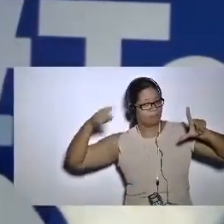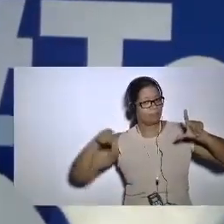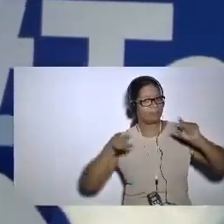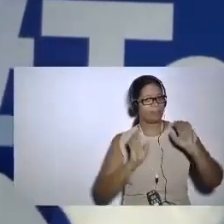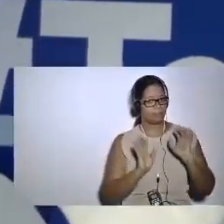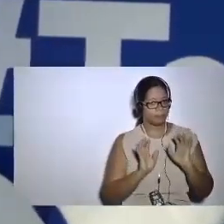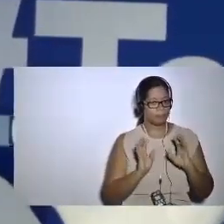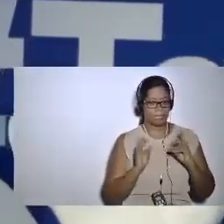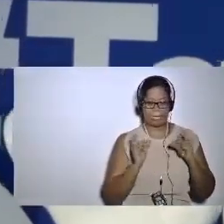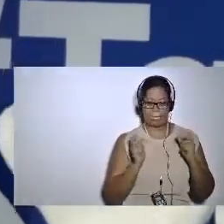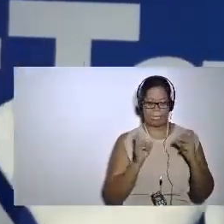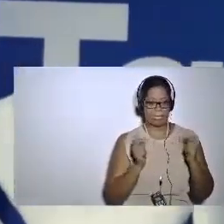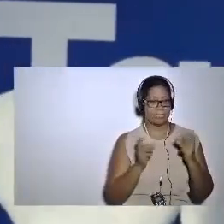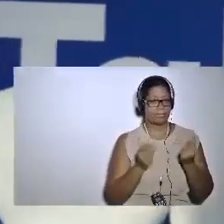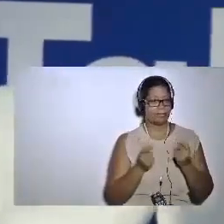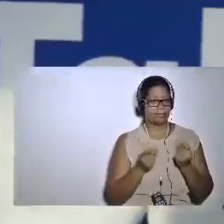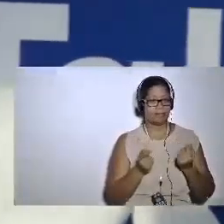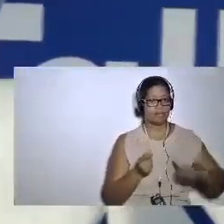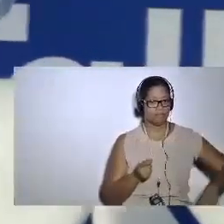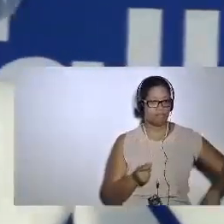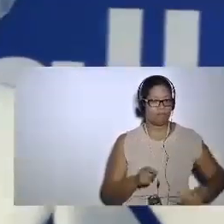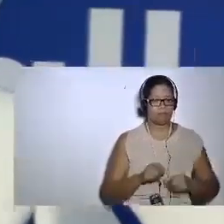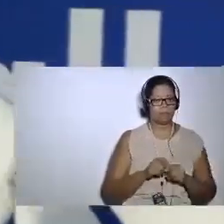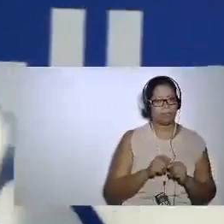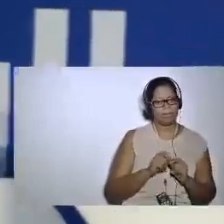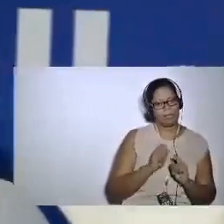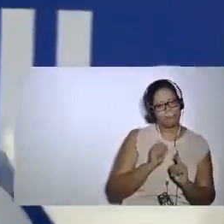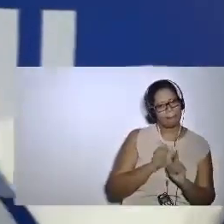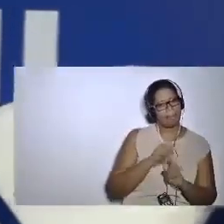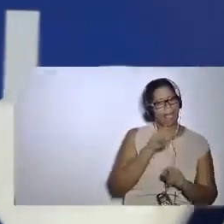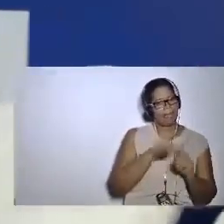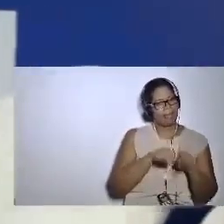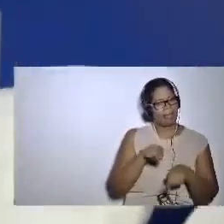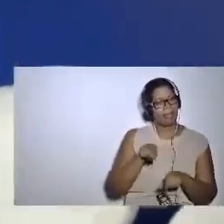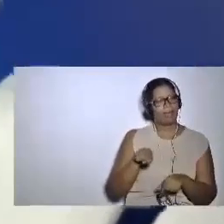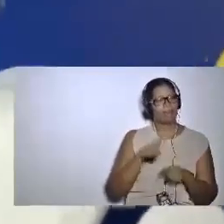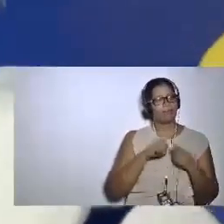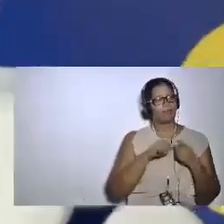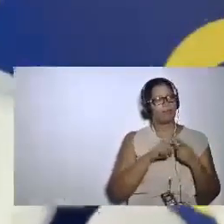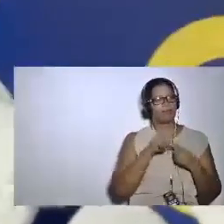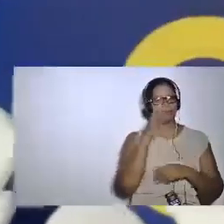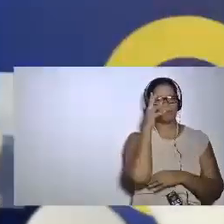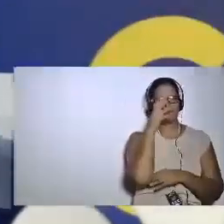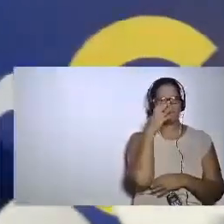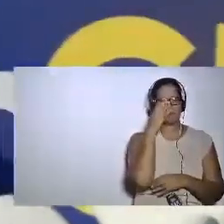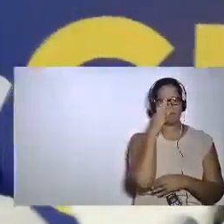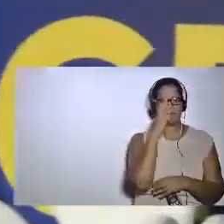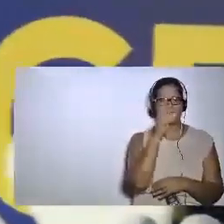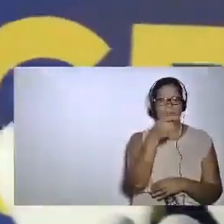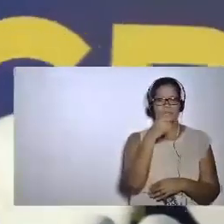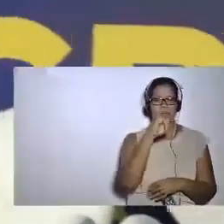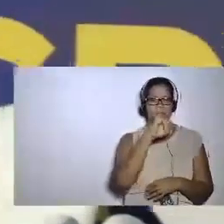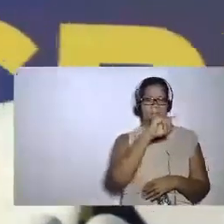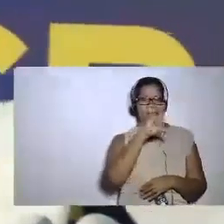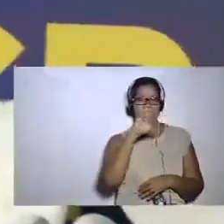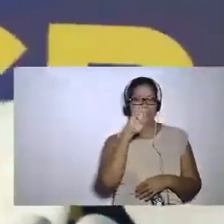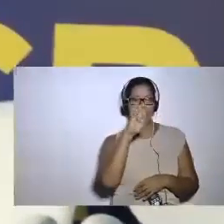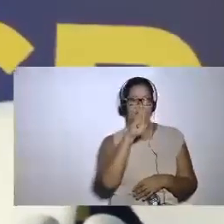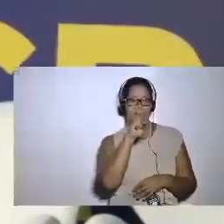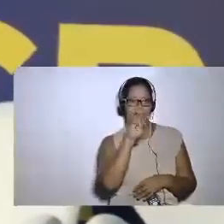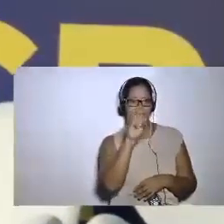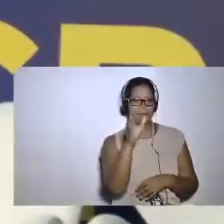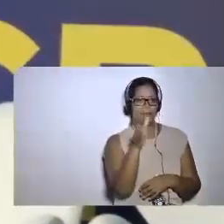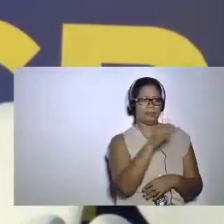apurarnos un poco con esto. Algunos conferencistas, Guillermo, José Luis, hicieron